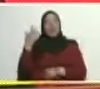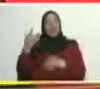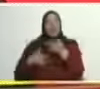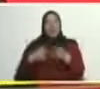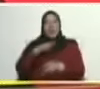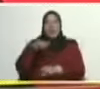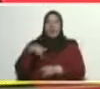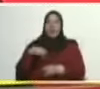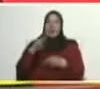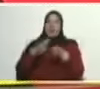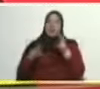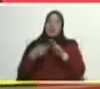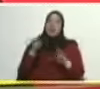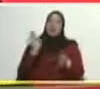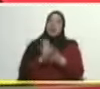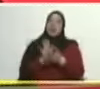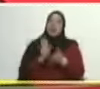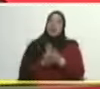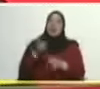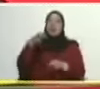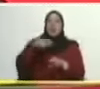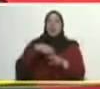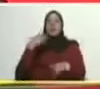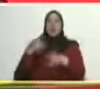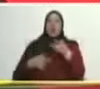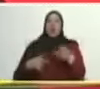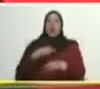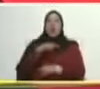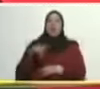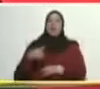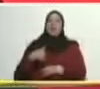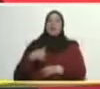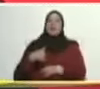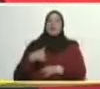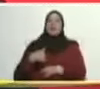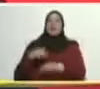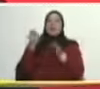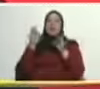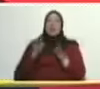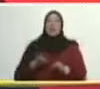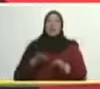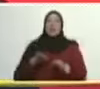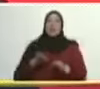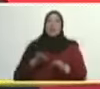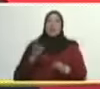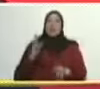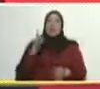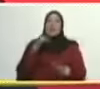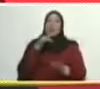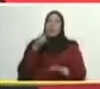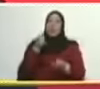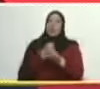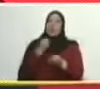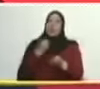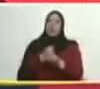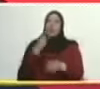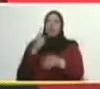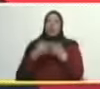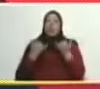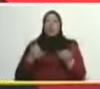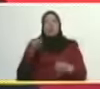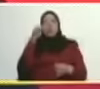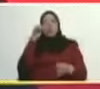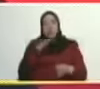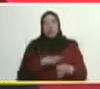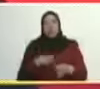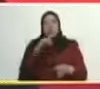paz y la estabilidad del Medio Oriente. En varias ocasiones, en diferentes foros internacionales,